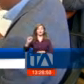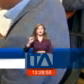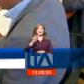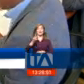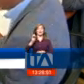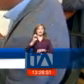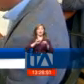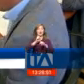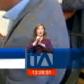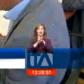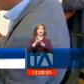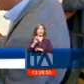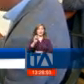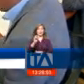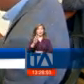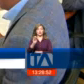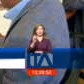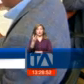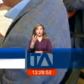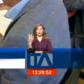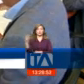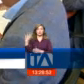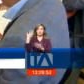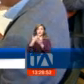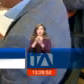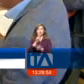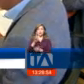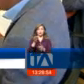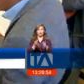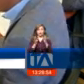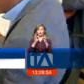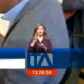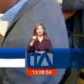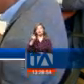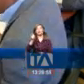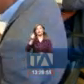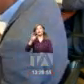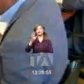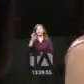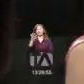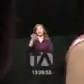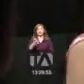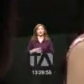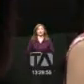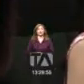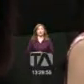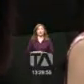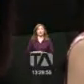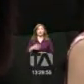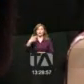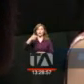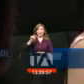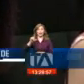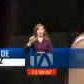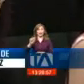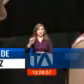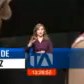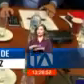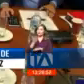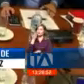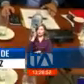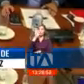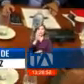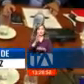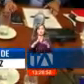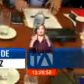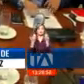2012 y retorna el 23 de febrero del 2015. Por lo que Chalá será llamada a comparecer ante